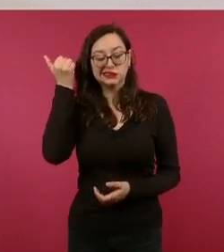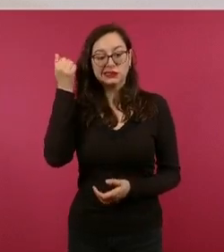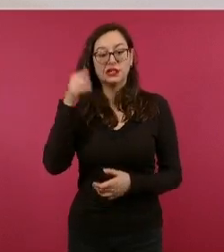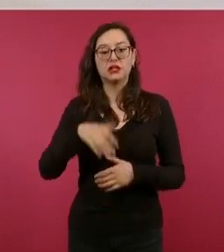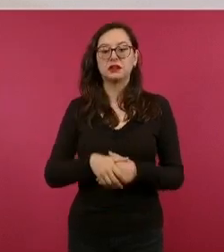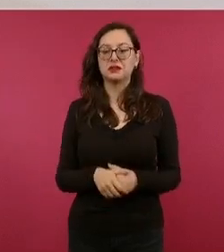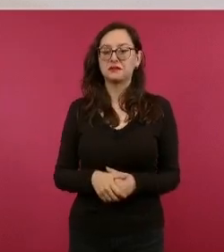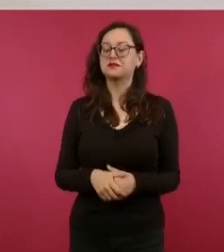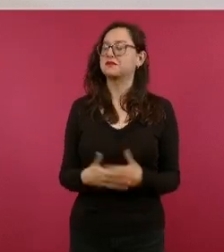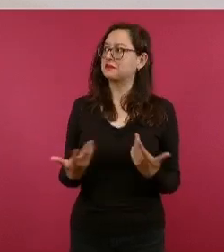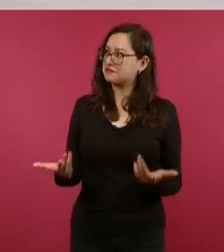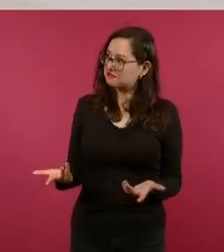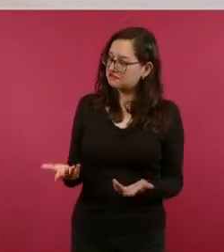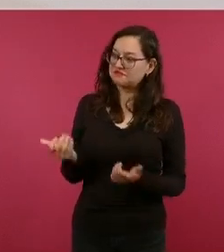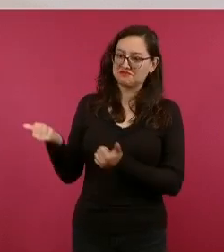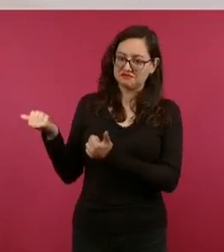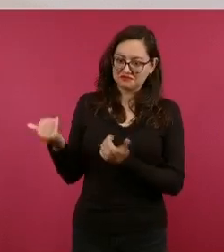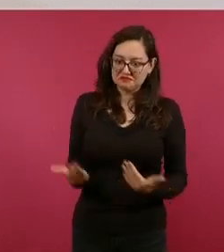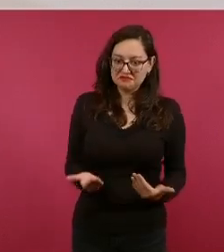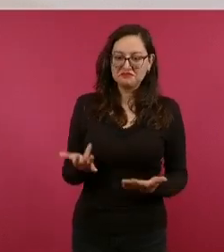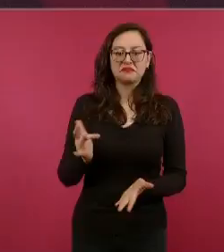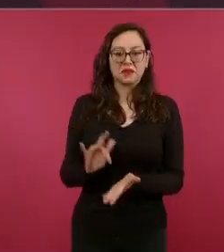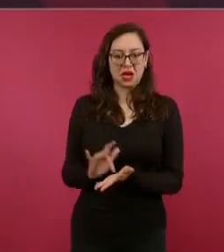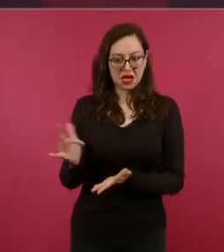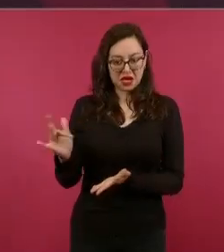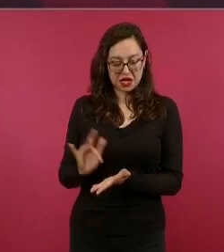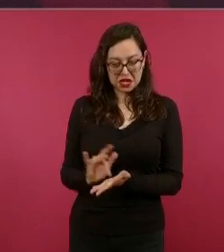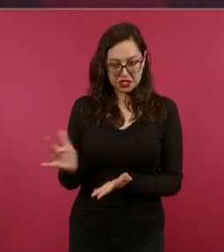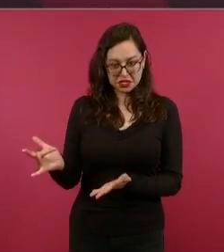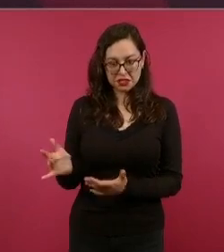y se los agradecemos mucho.